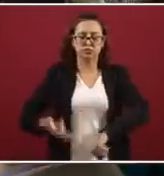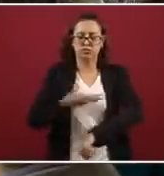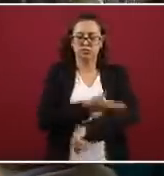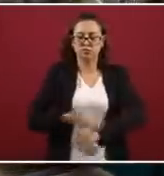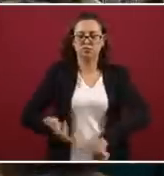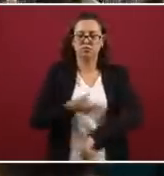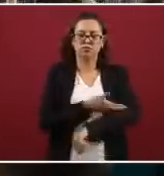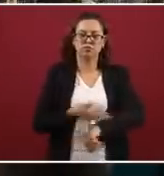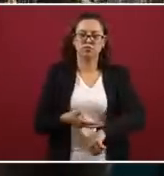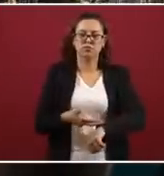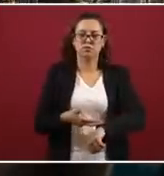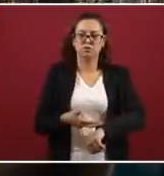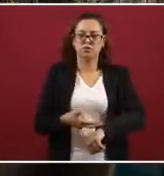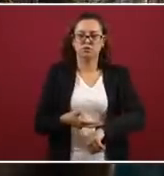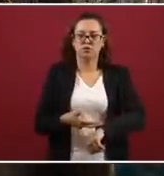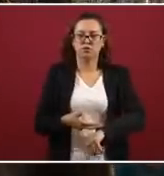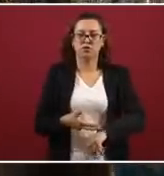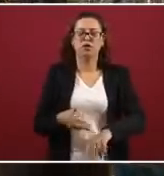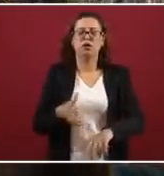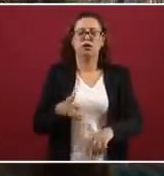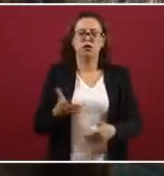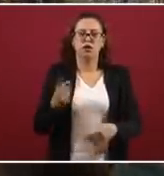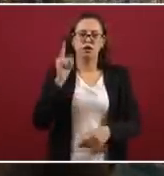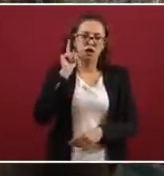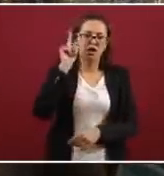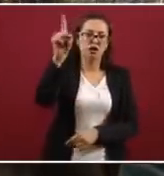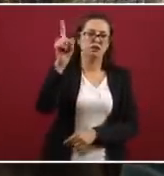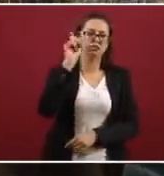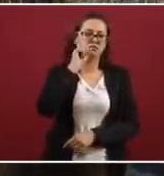trabajando en Zacatecas.